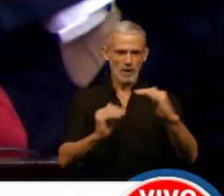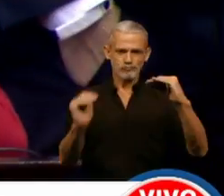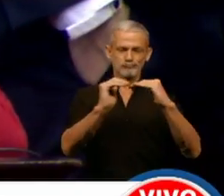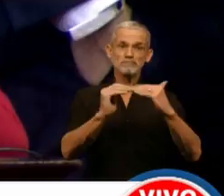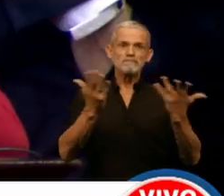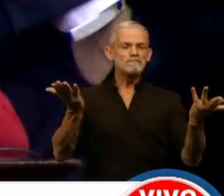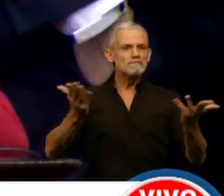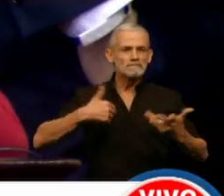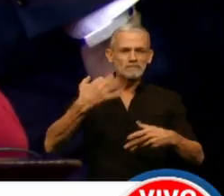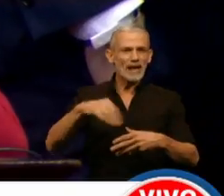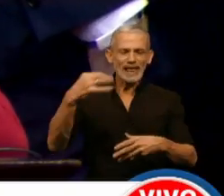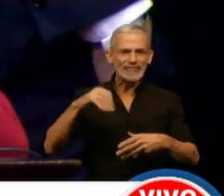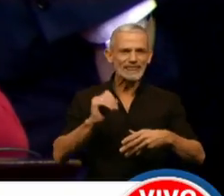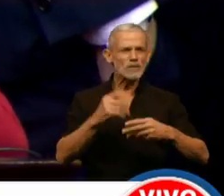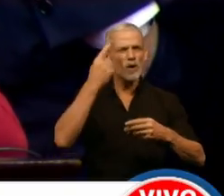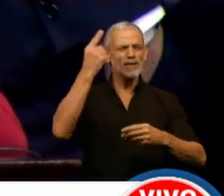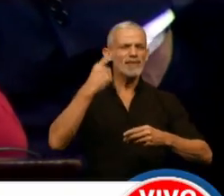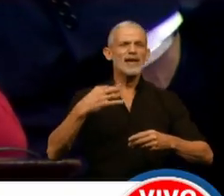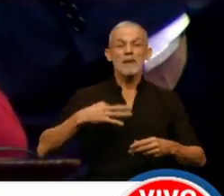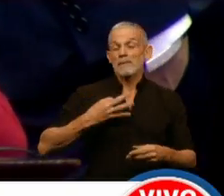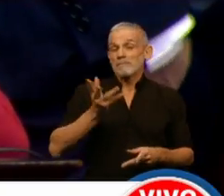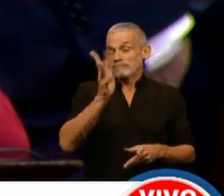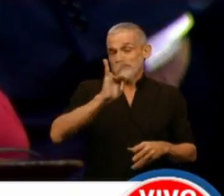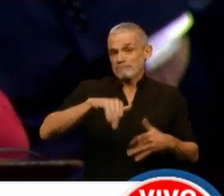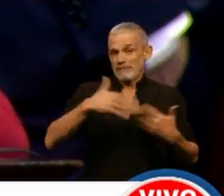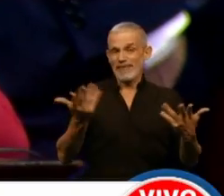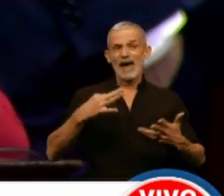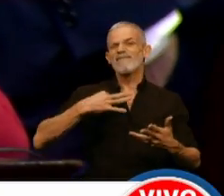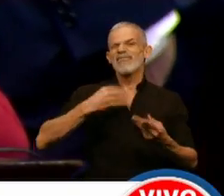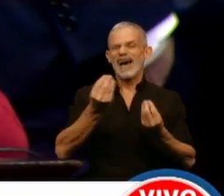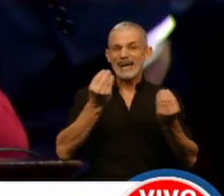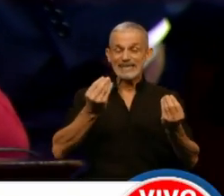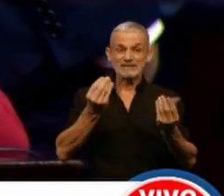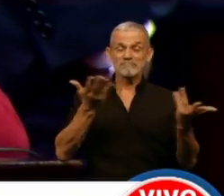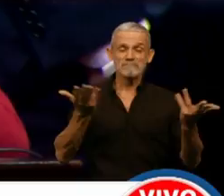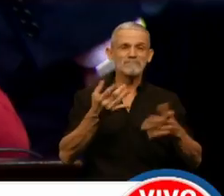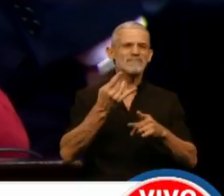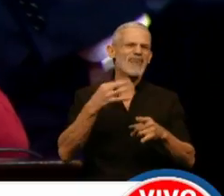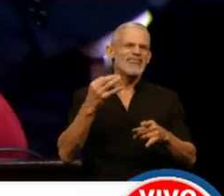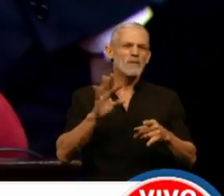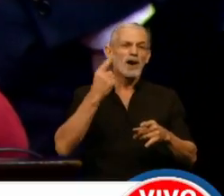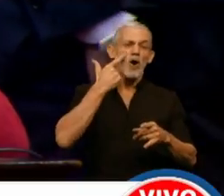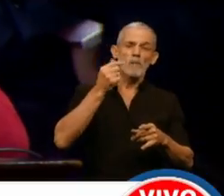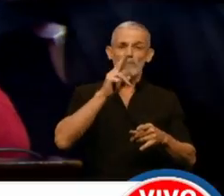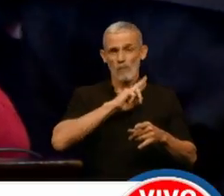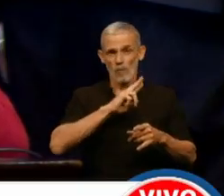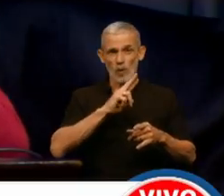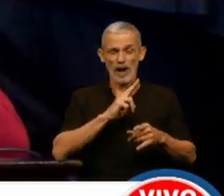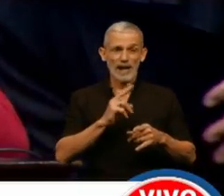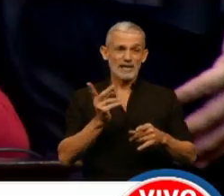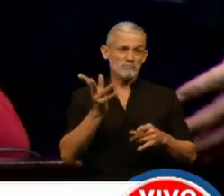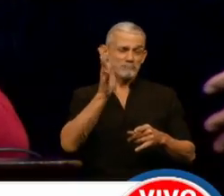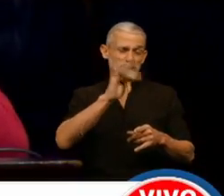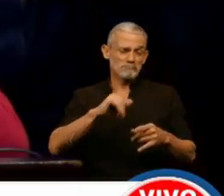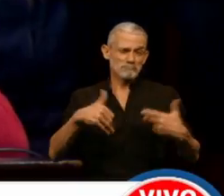despegarme de lo que es el concepto de vida cotidiana que es la vida el estar siendo de los hombres y las mujeres están los autores del trabajo